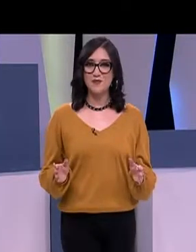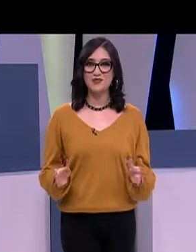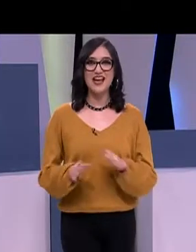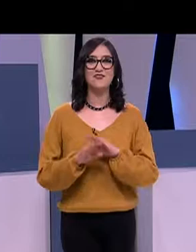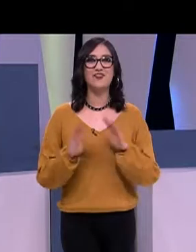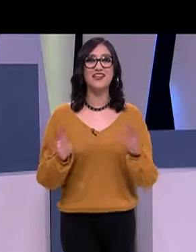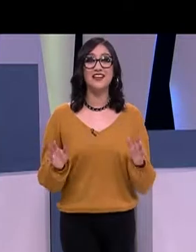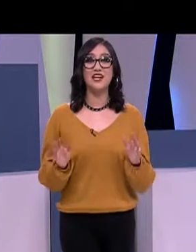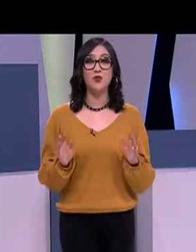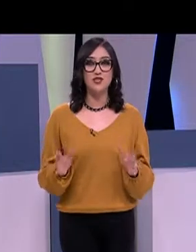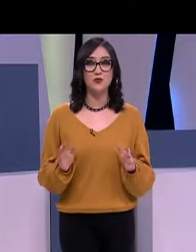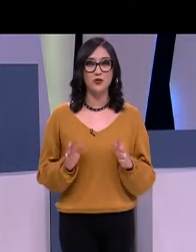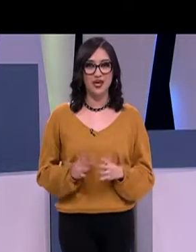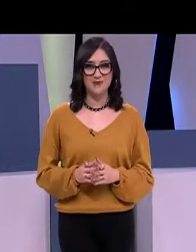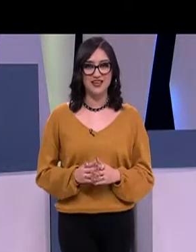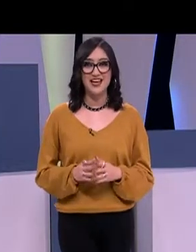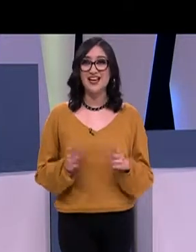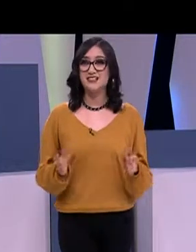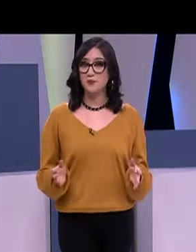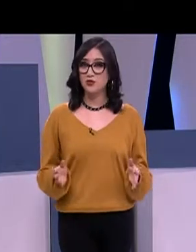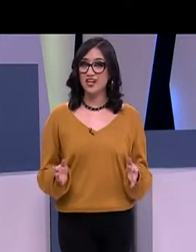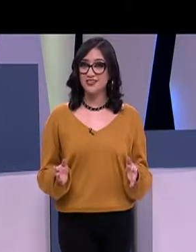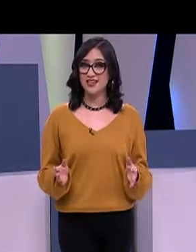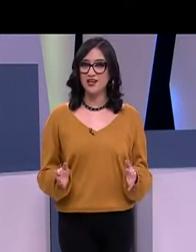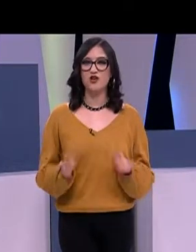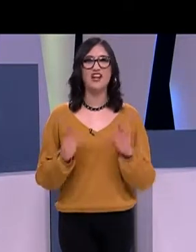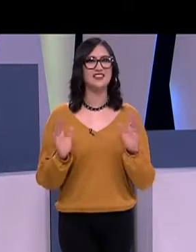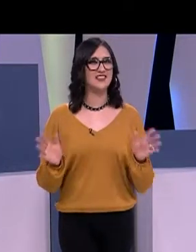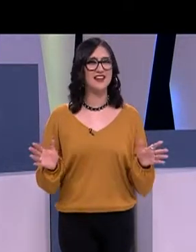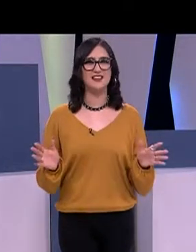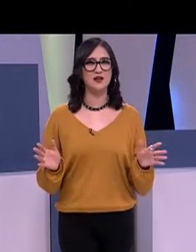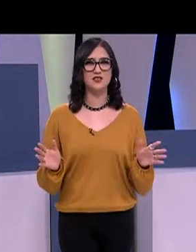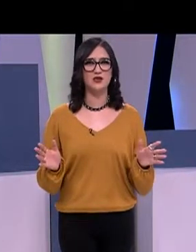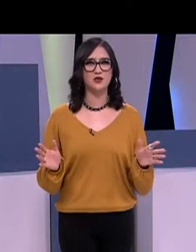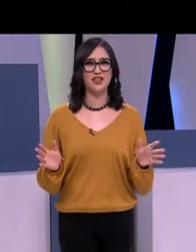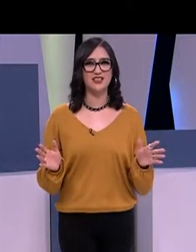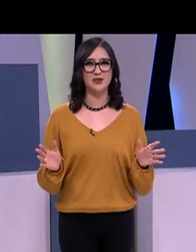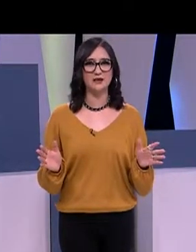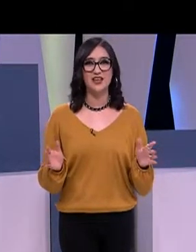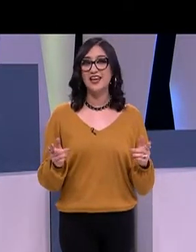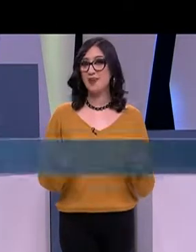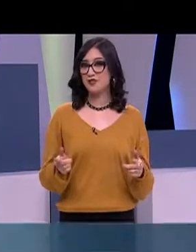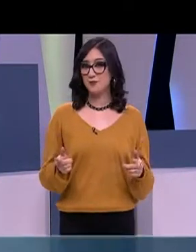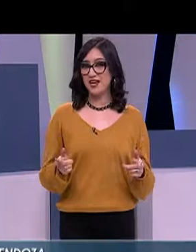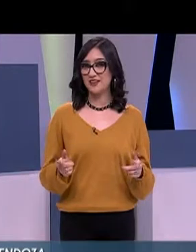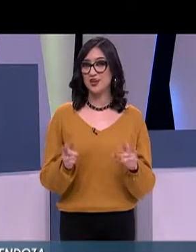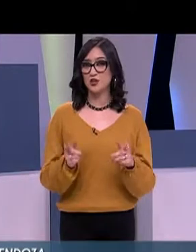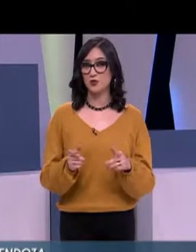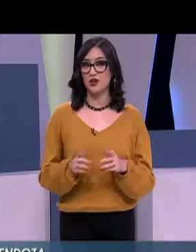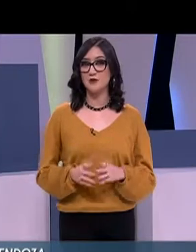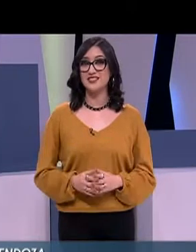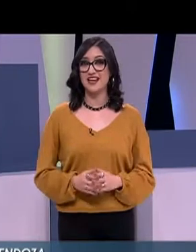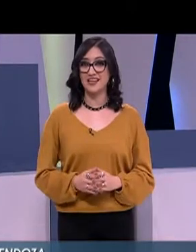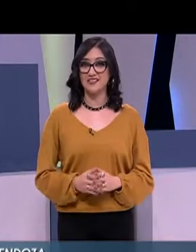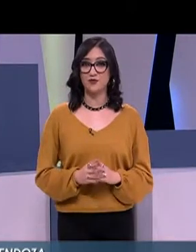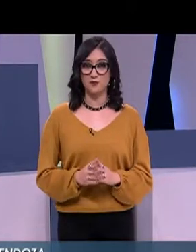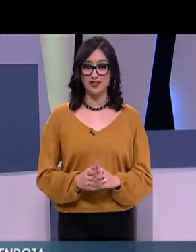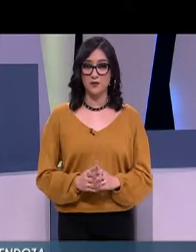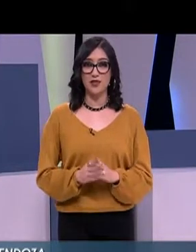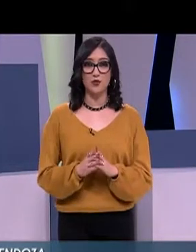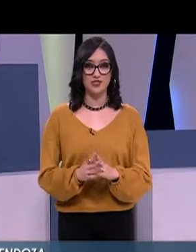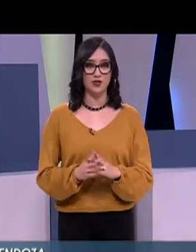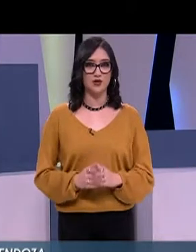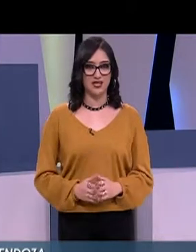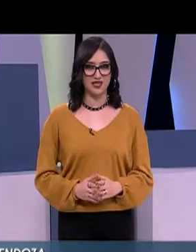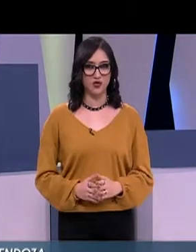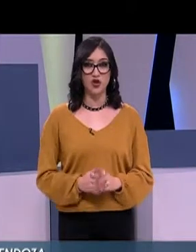Así llegamos al final de nuestro programa. Les invito a que sigan con la señal de televisión educativa y no se pierdan los programas de la Agencia